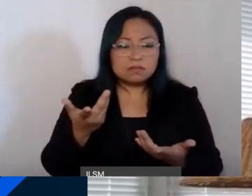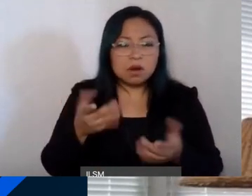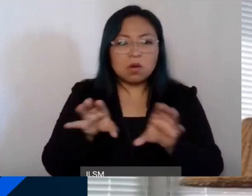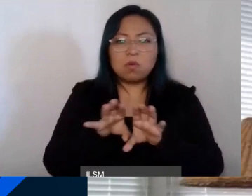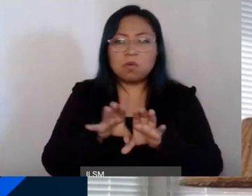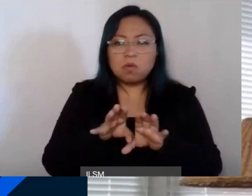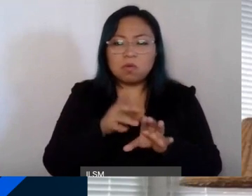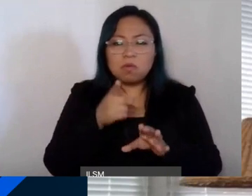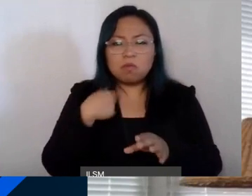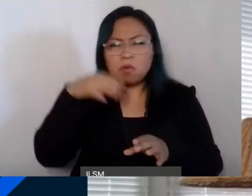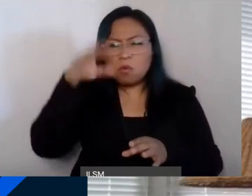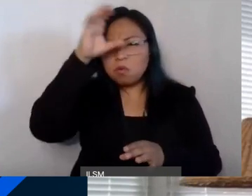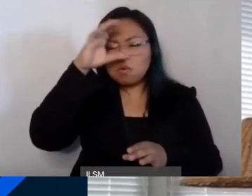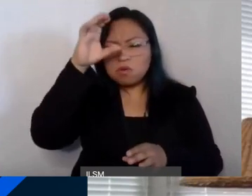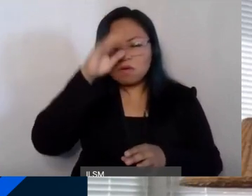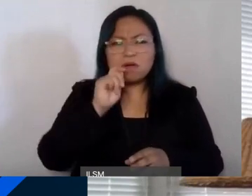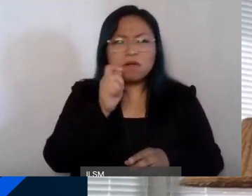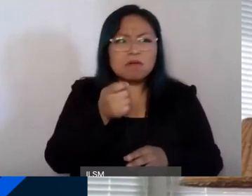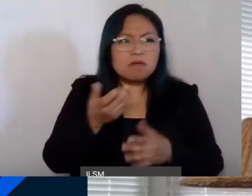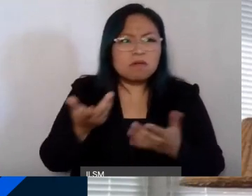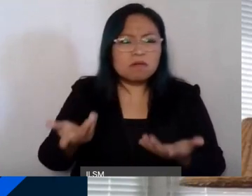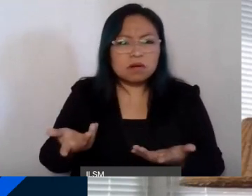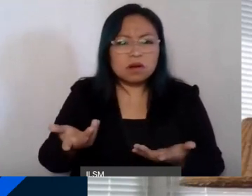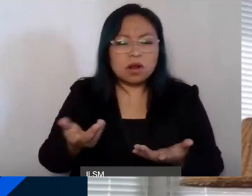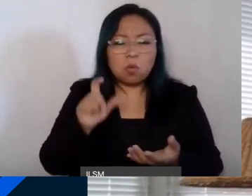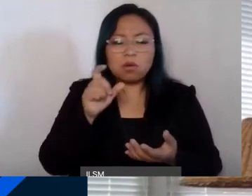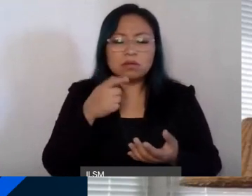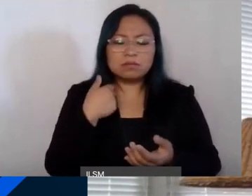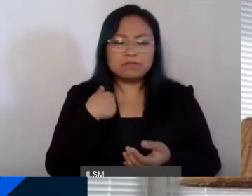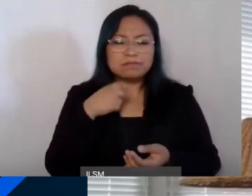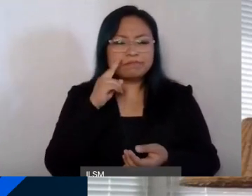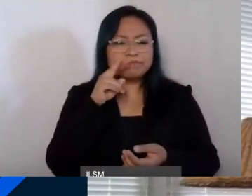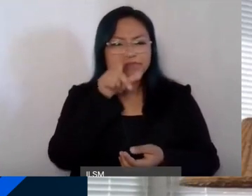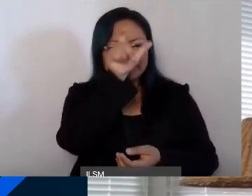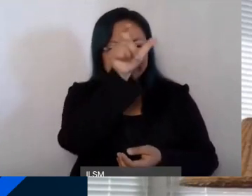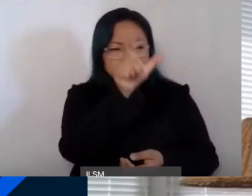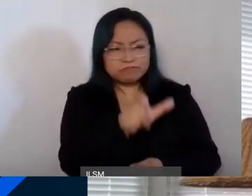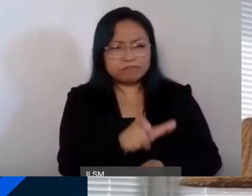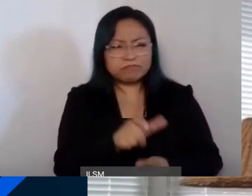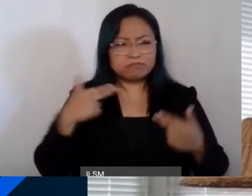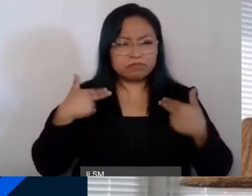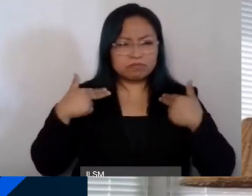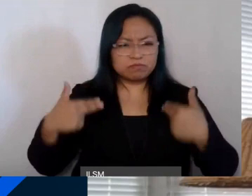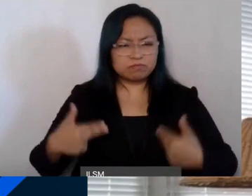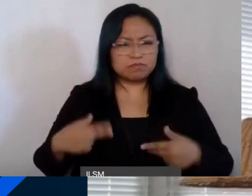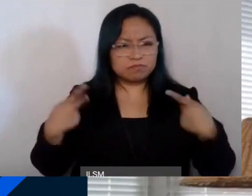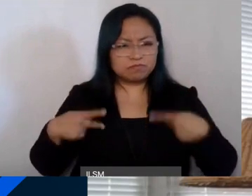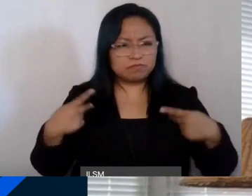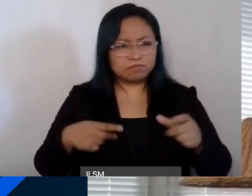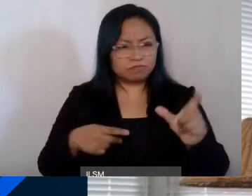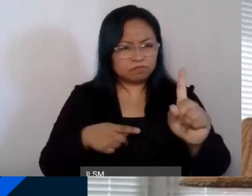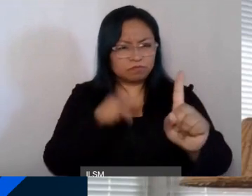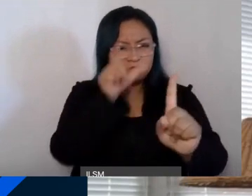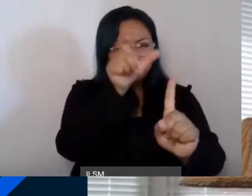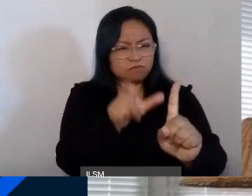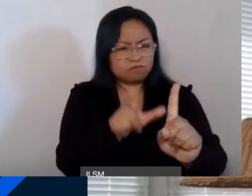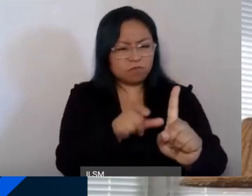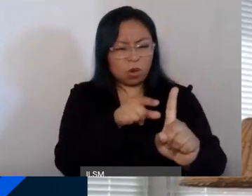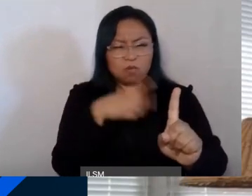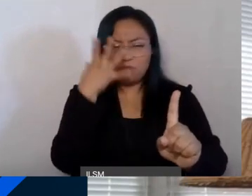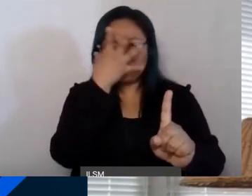consciencia cuando analizo el cuerpo humano y veo la fisiología me parece tan maravillosa